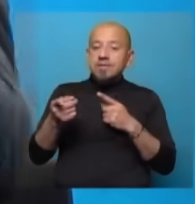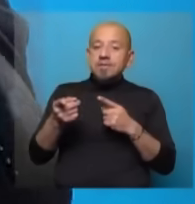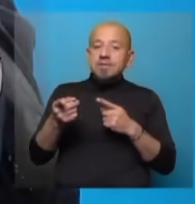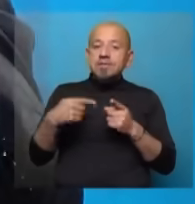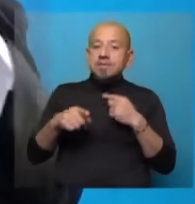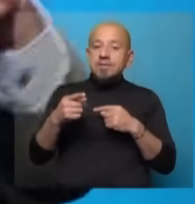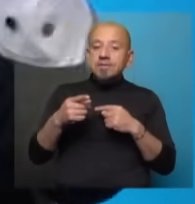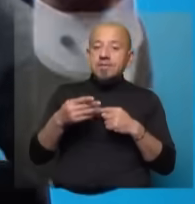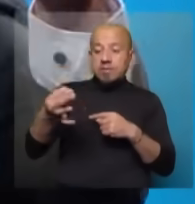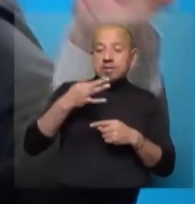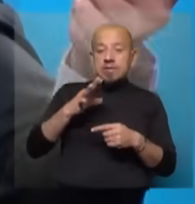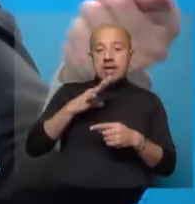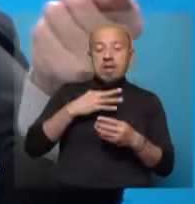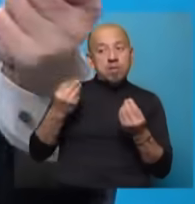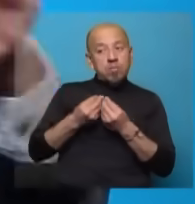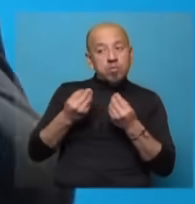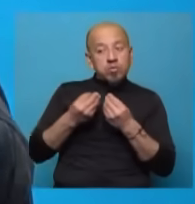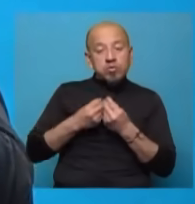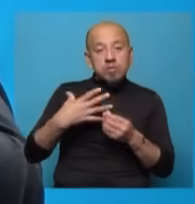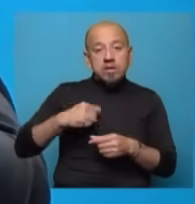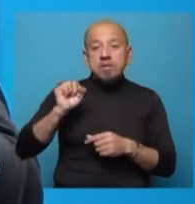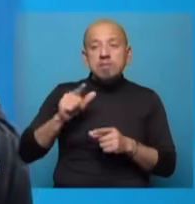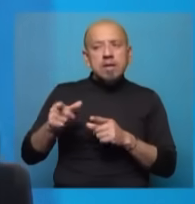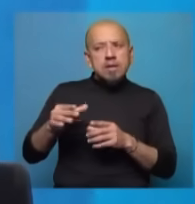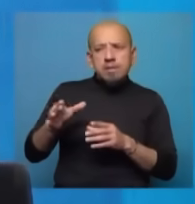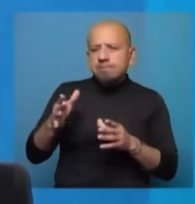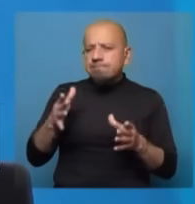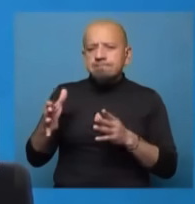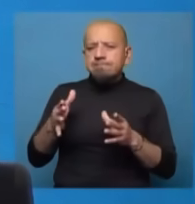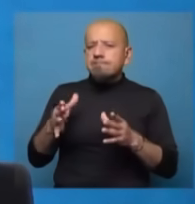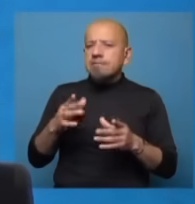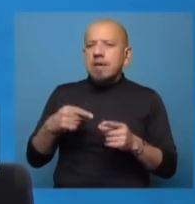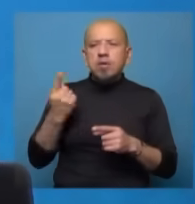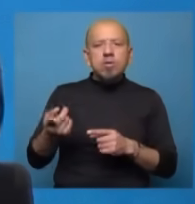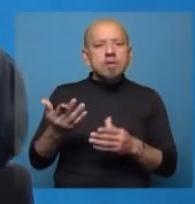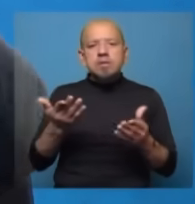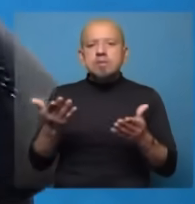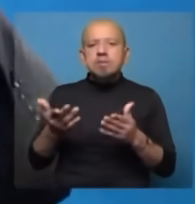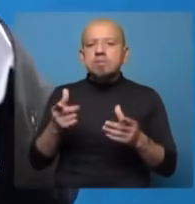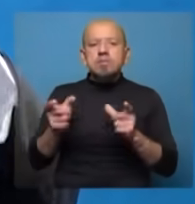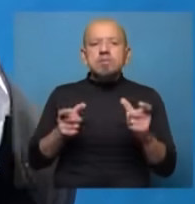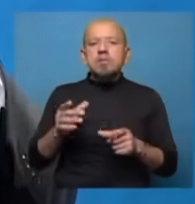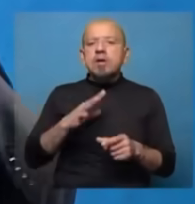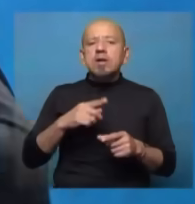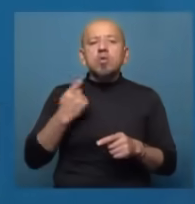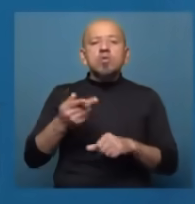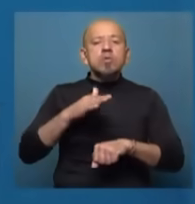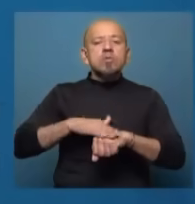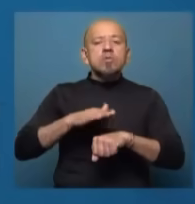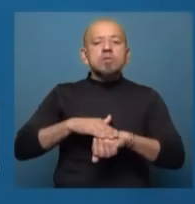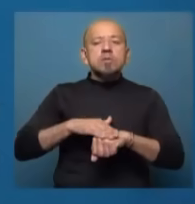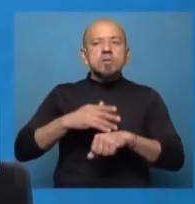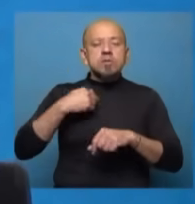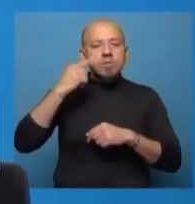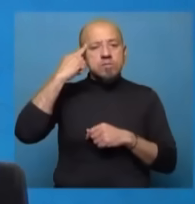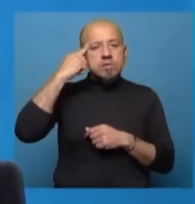pero cuando vos me decís hay mucho más para cinchar yo digo Bueno puede haber otros protagonistas puede haber otros responsables y me lleva a